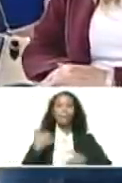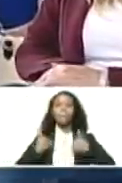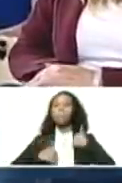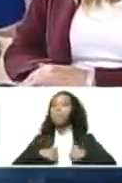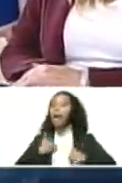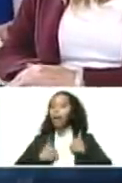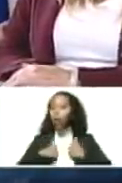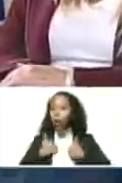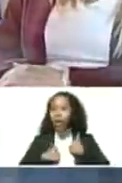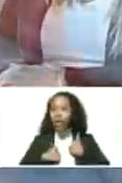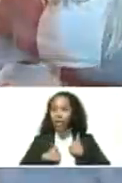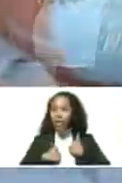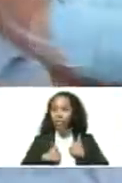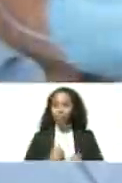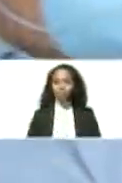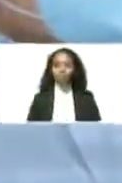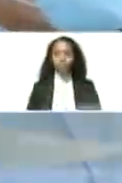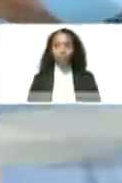miércoles